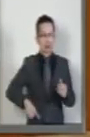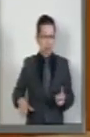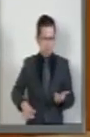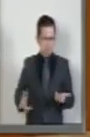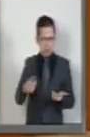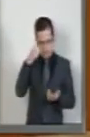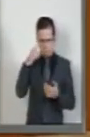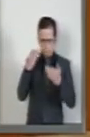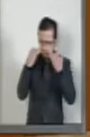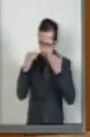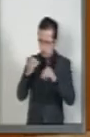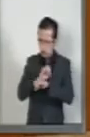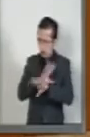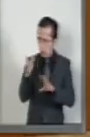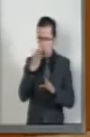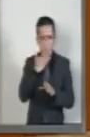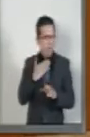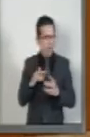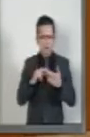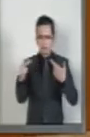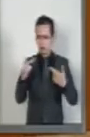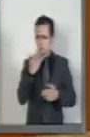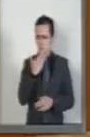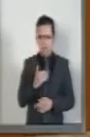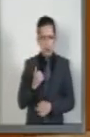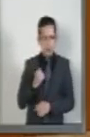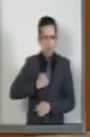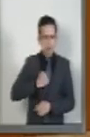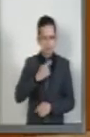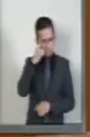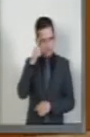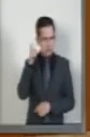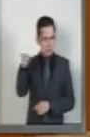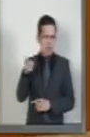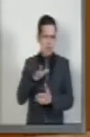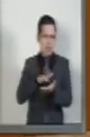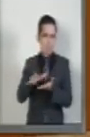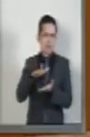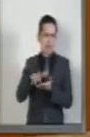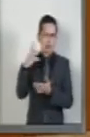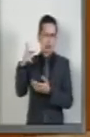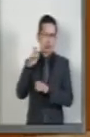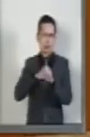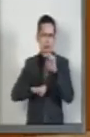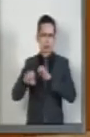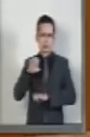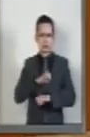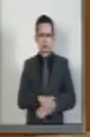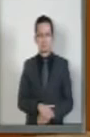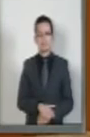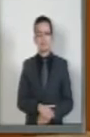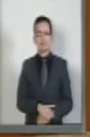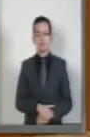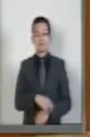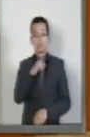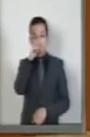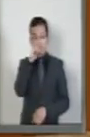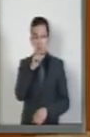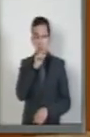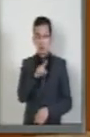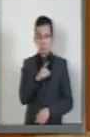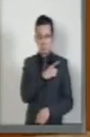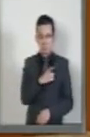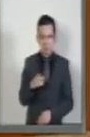las decisiones en referencia a sus empresas. Y debimos haber